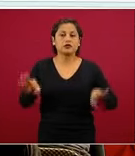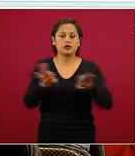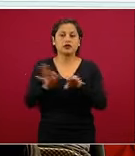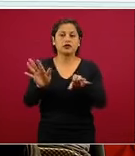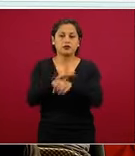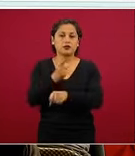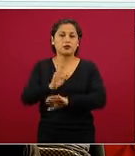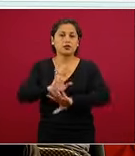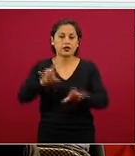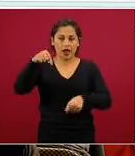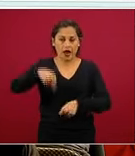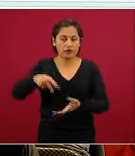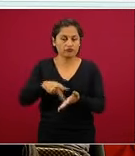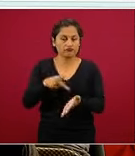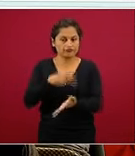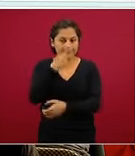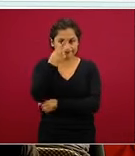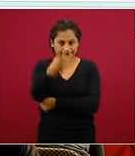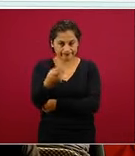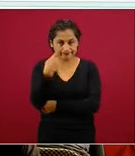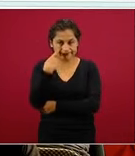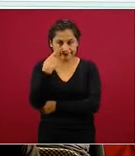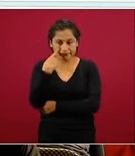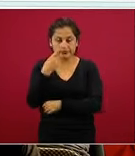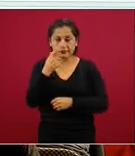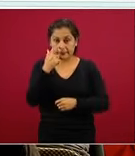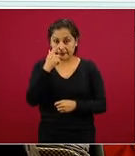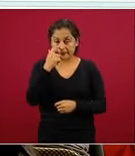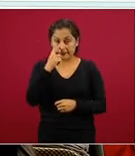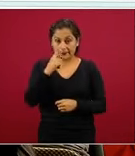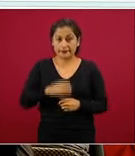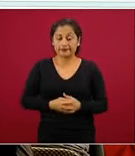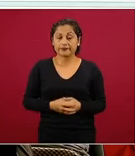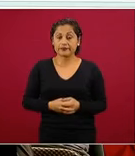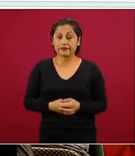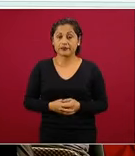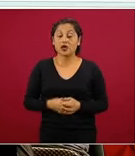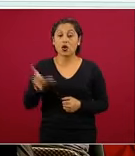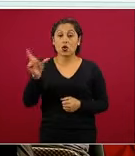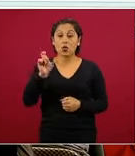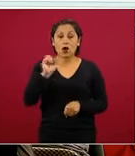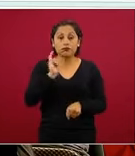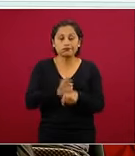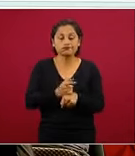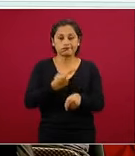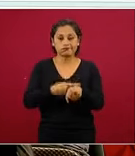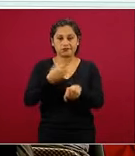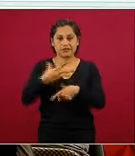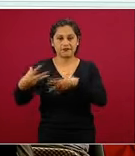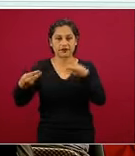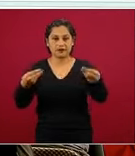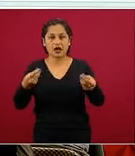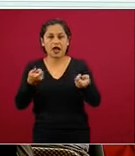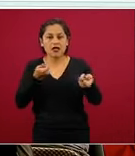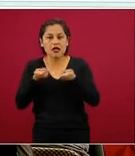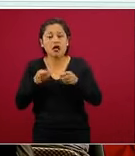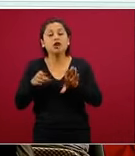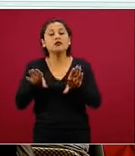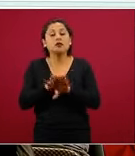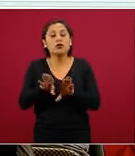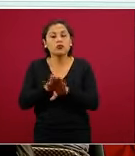en repetidas ocasiones, un objetivo fundamental del manejo de una pandemia es que